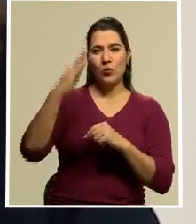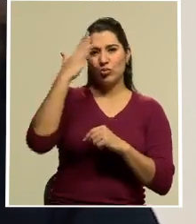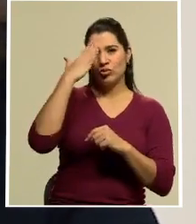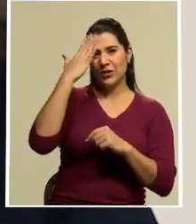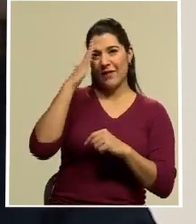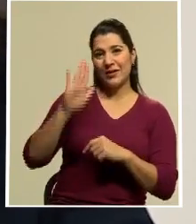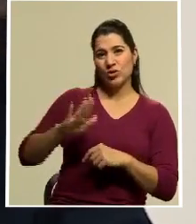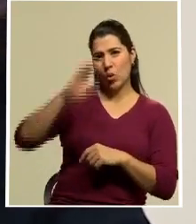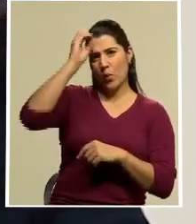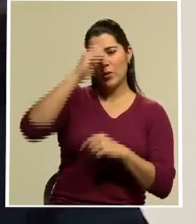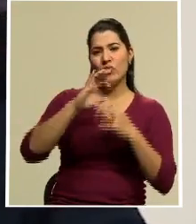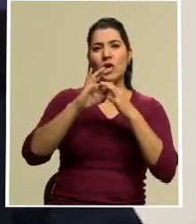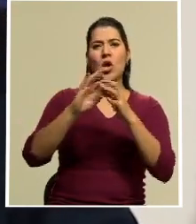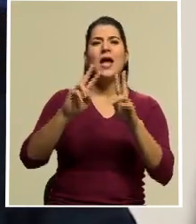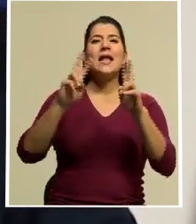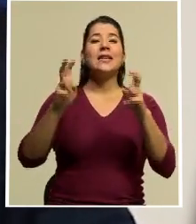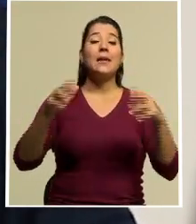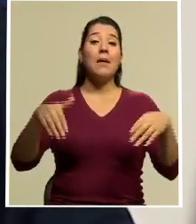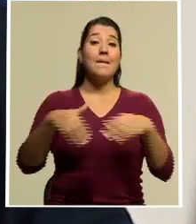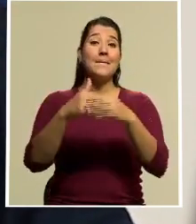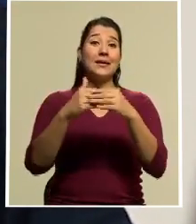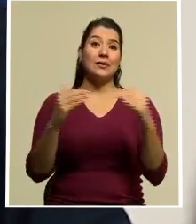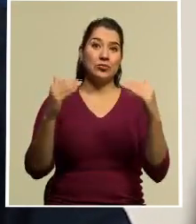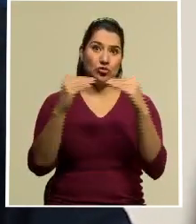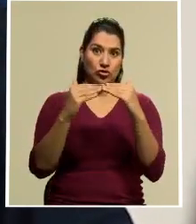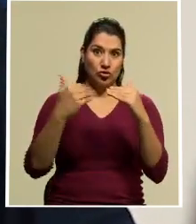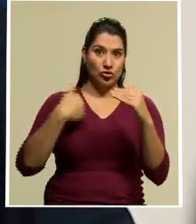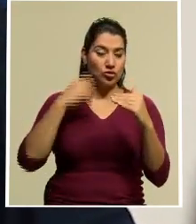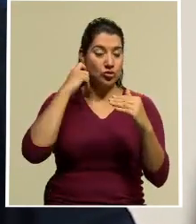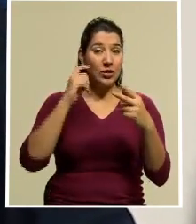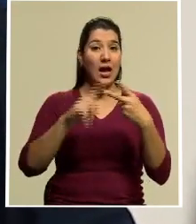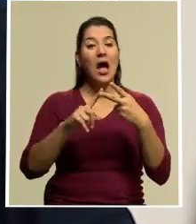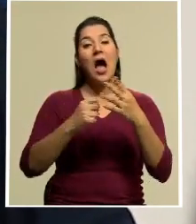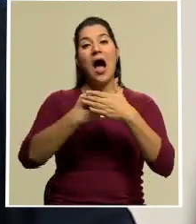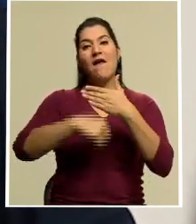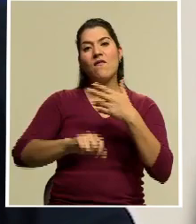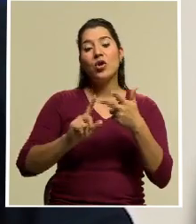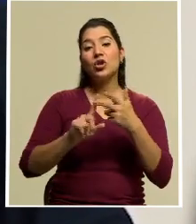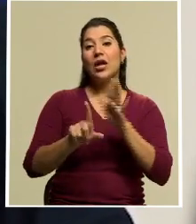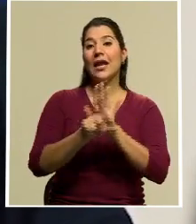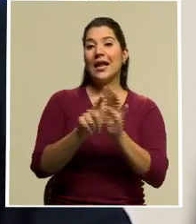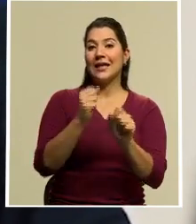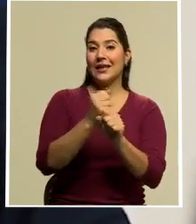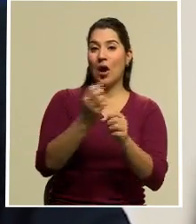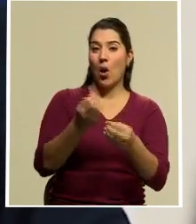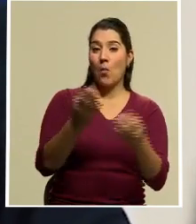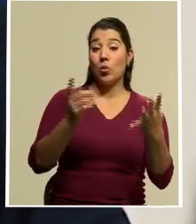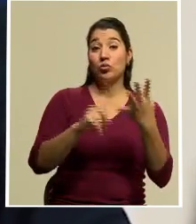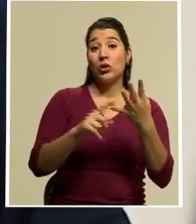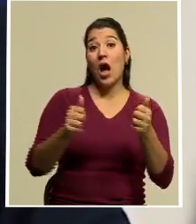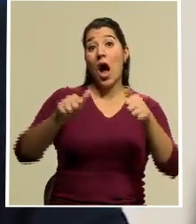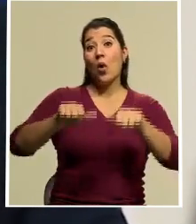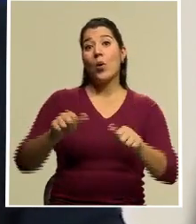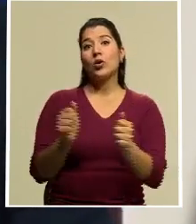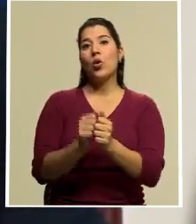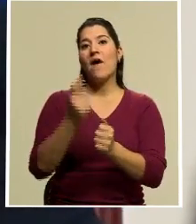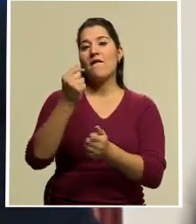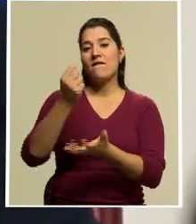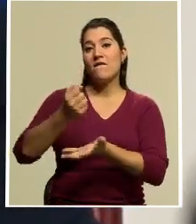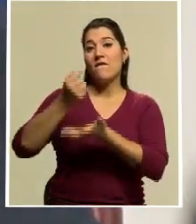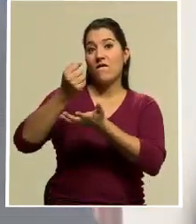como matrimonio igualitario, aborto, ley de empleo público, ni el acuerdo con el Fondo Monetario Internacional.